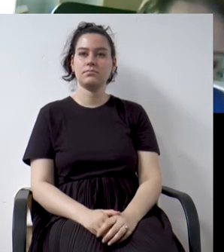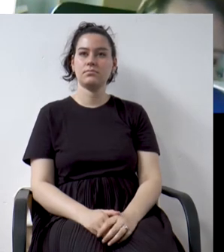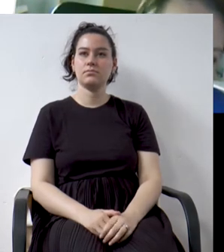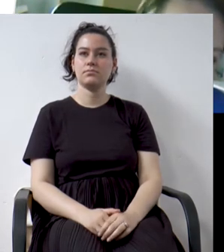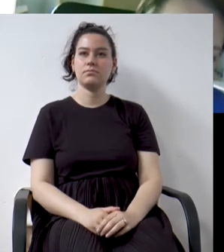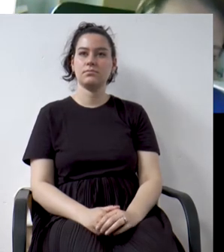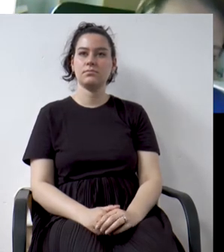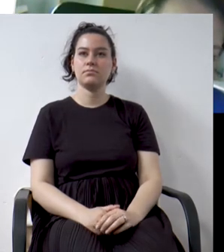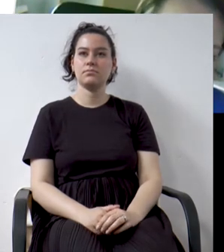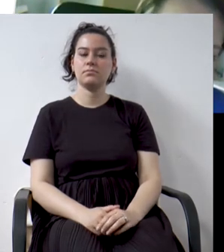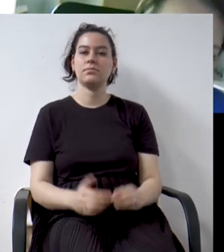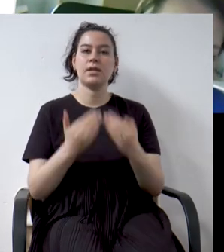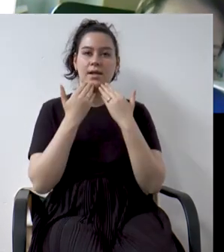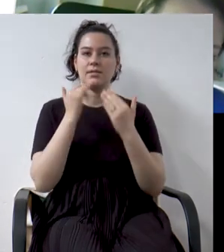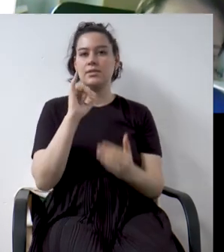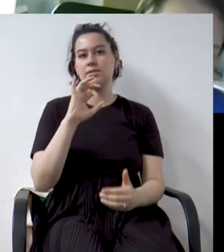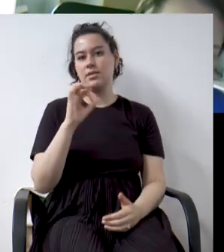Bien, gracias, Isabel.